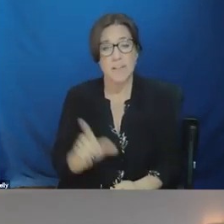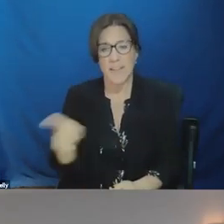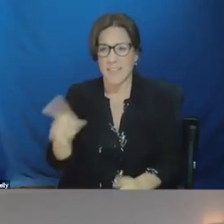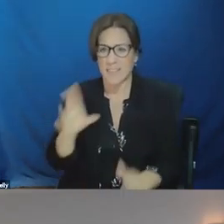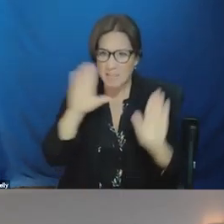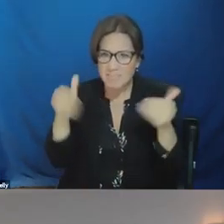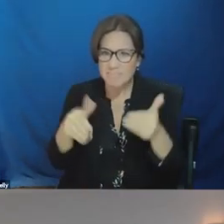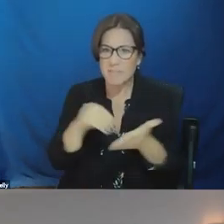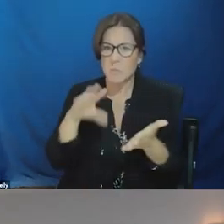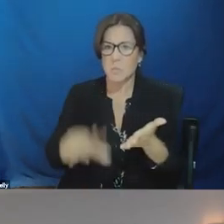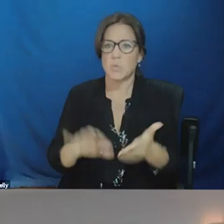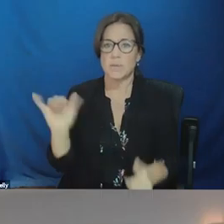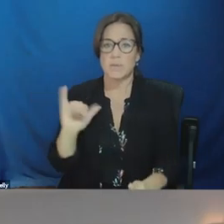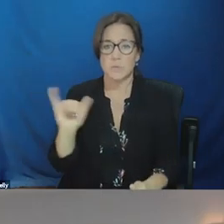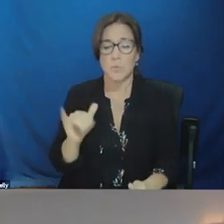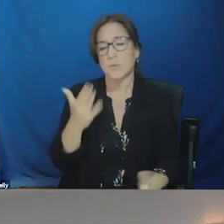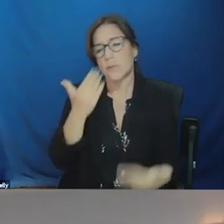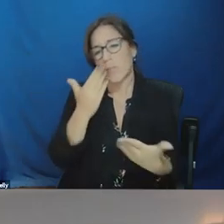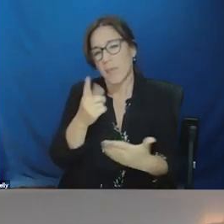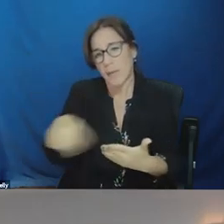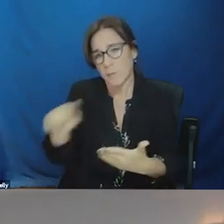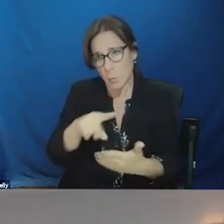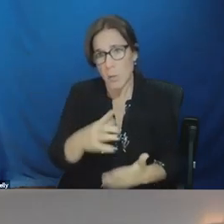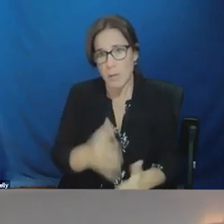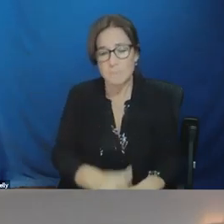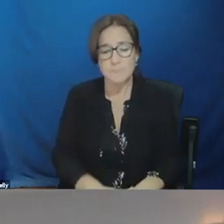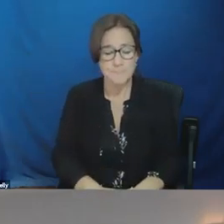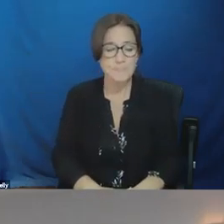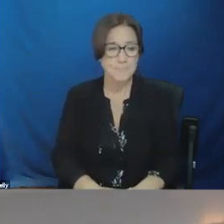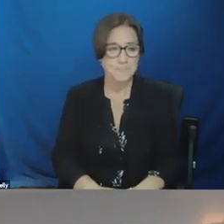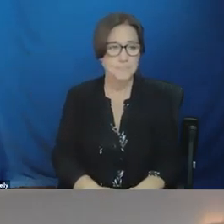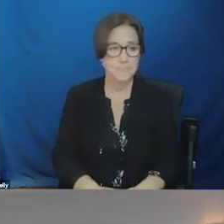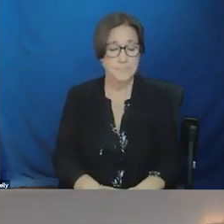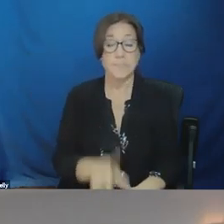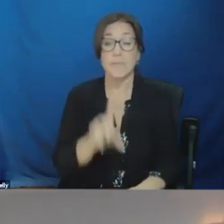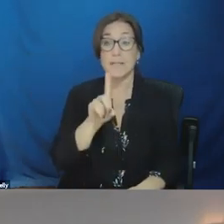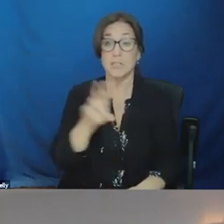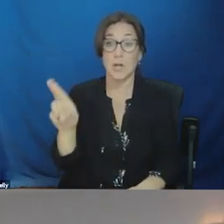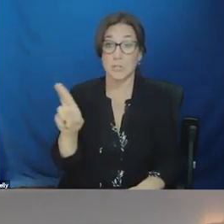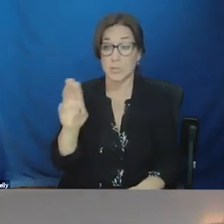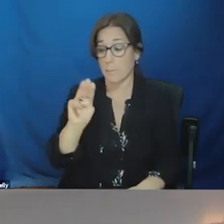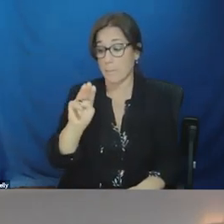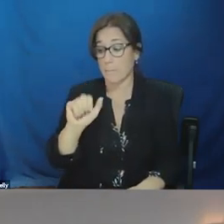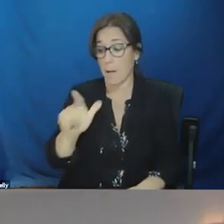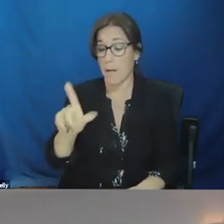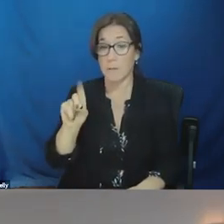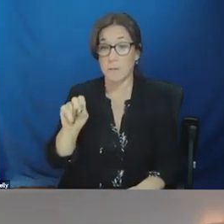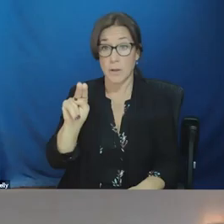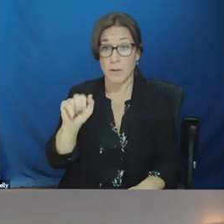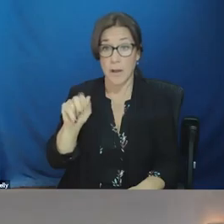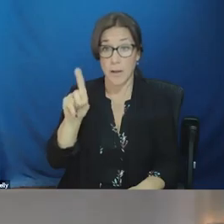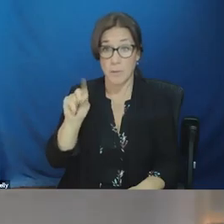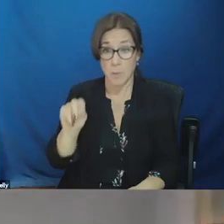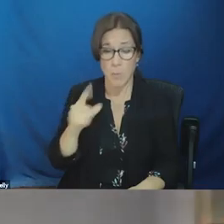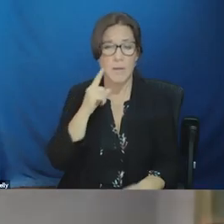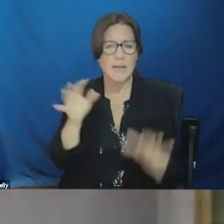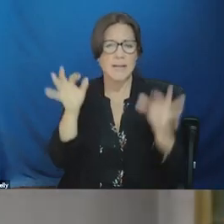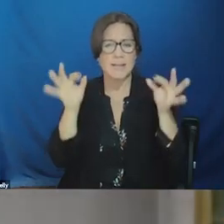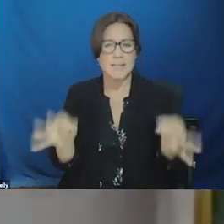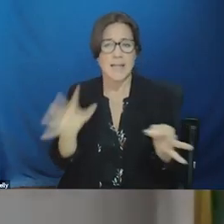muchísimas gracias a todos los que participaron en el desarrollo de esas recomendaciones la señora maldonado y yo hemos